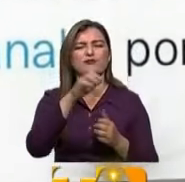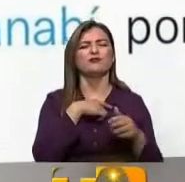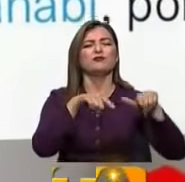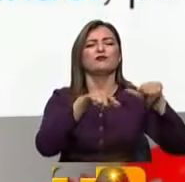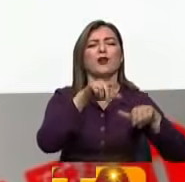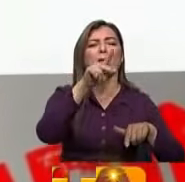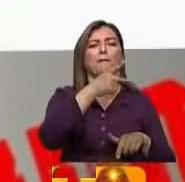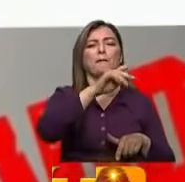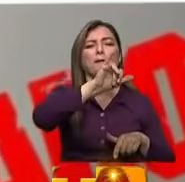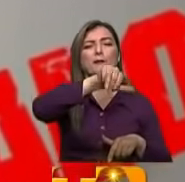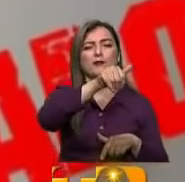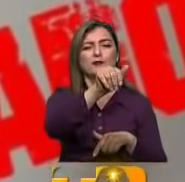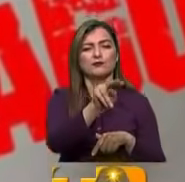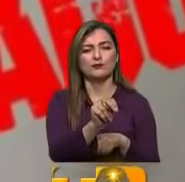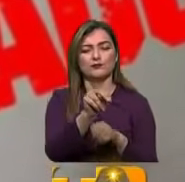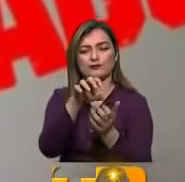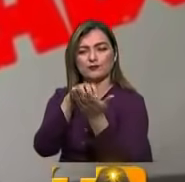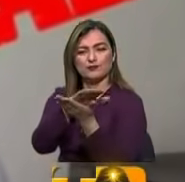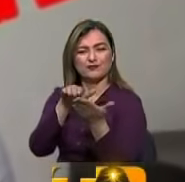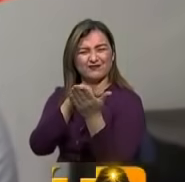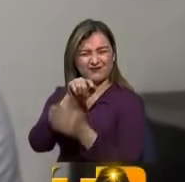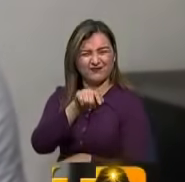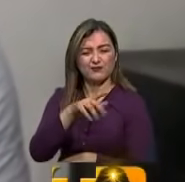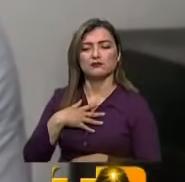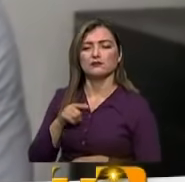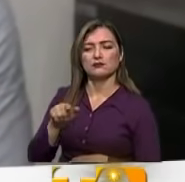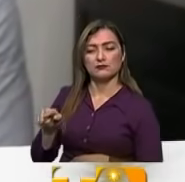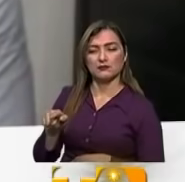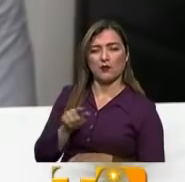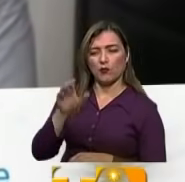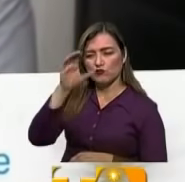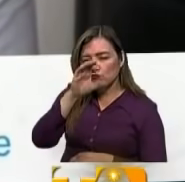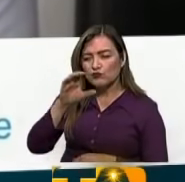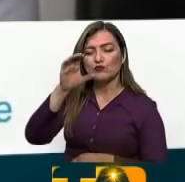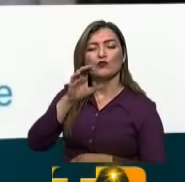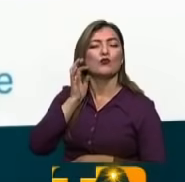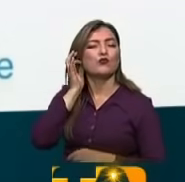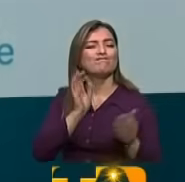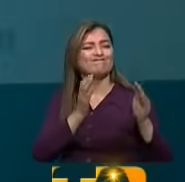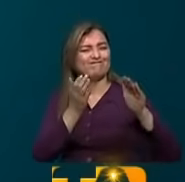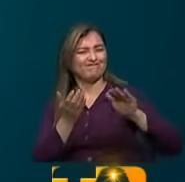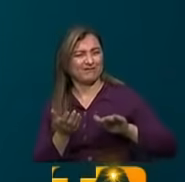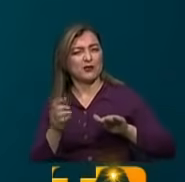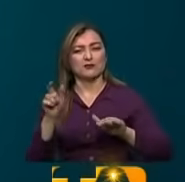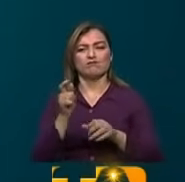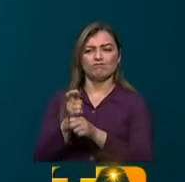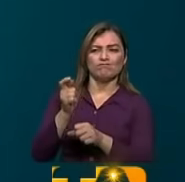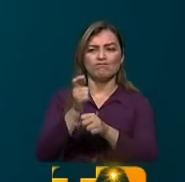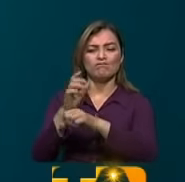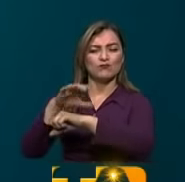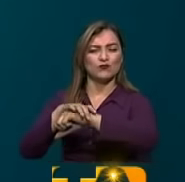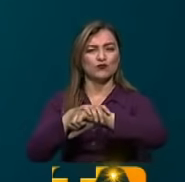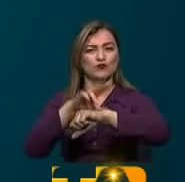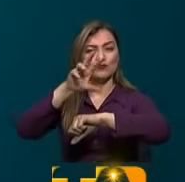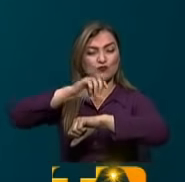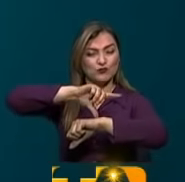Manabí, se había detenido a Juan Carlos Izquierdo, supuestamente requerido por el caso de Naomi Arcentales. En menos de media hora, a